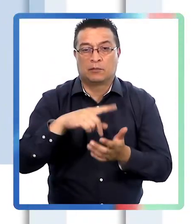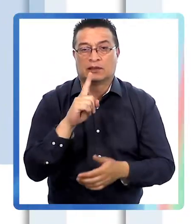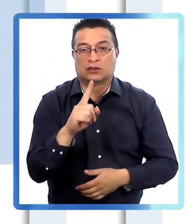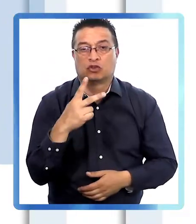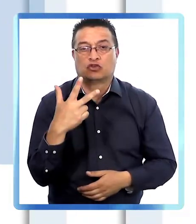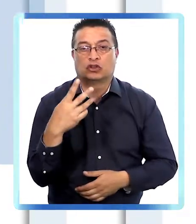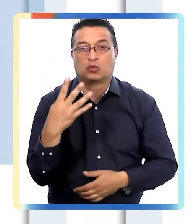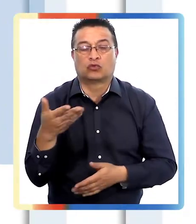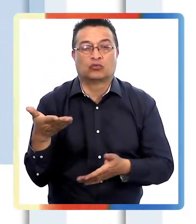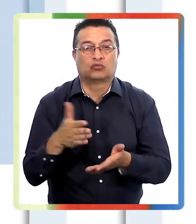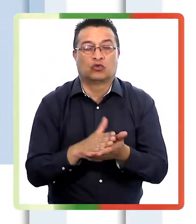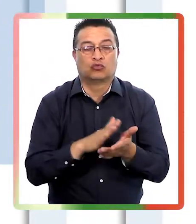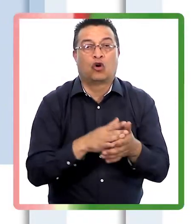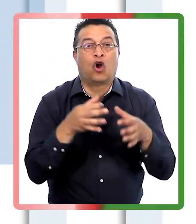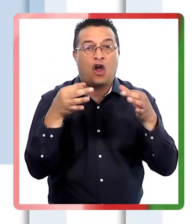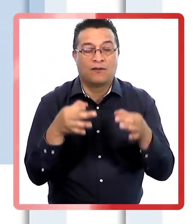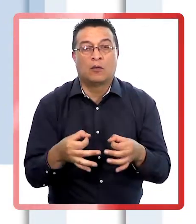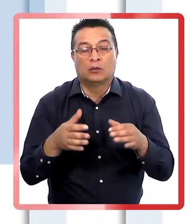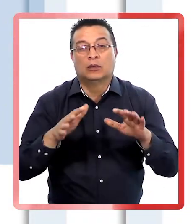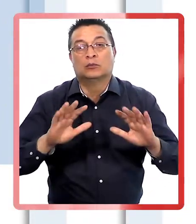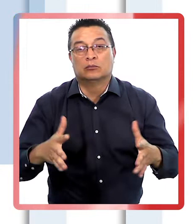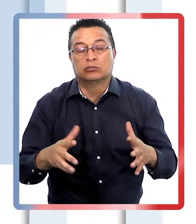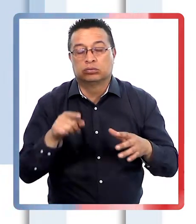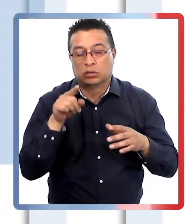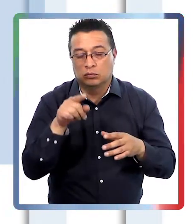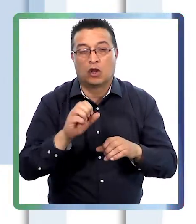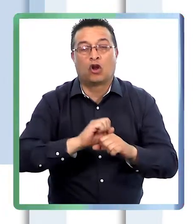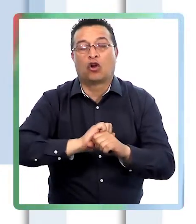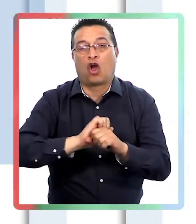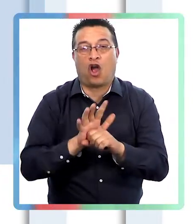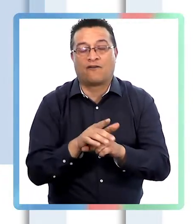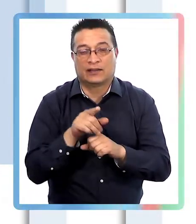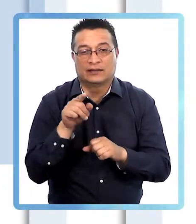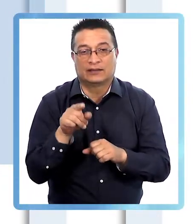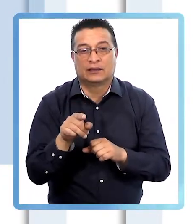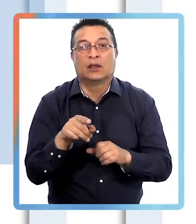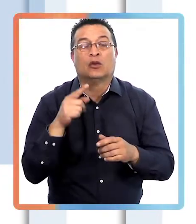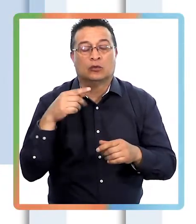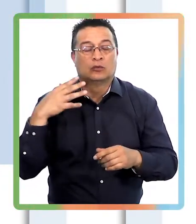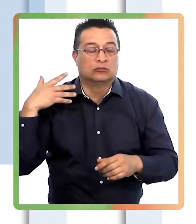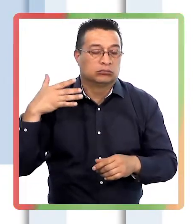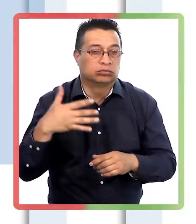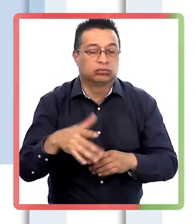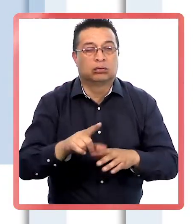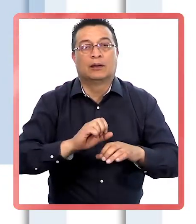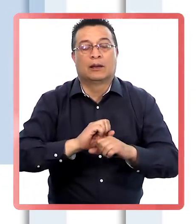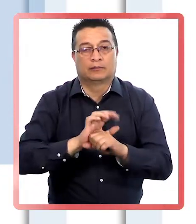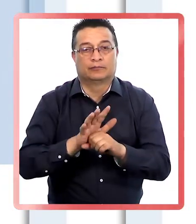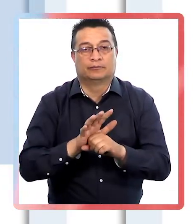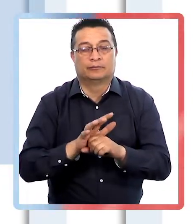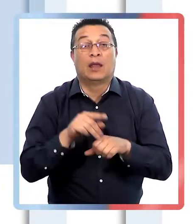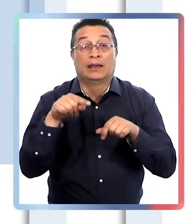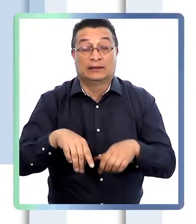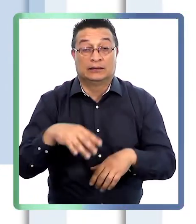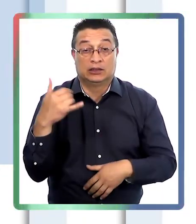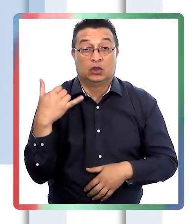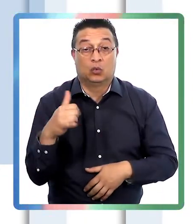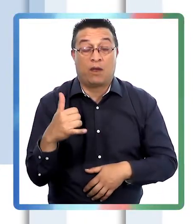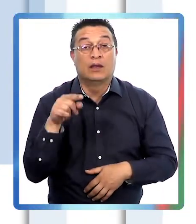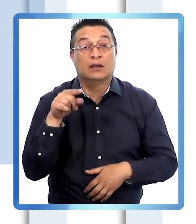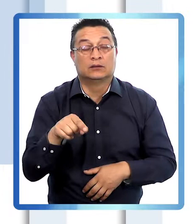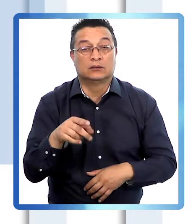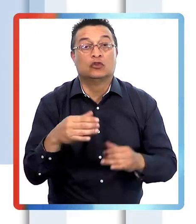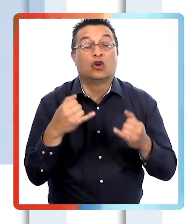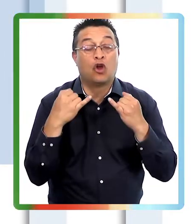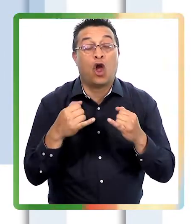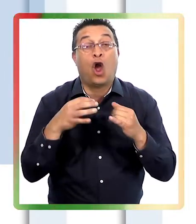2.184 muertos confirmados y probables por causa COVID-19 durante toda la pandemia. Este jueves, los reportes